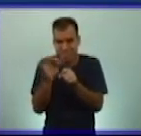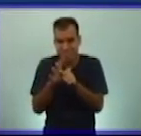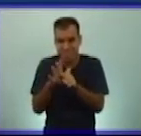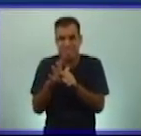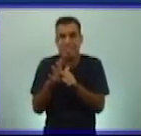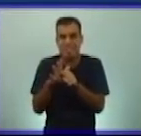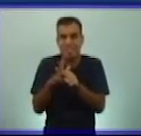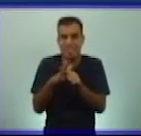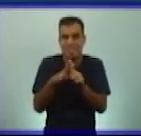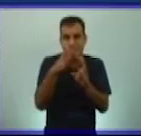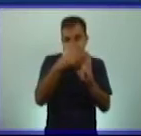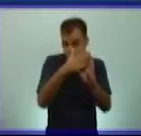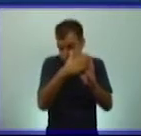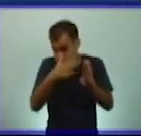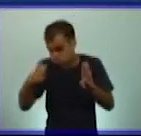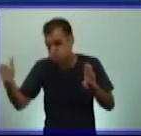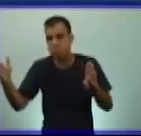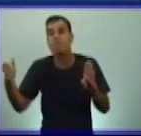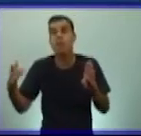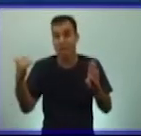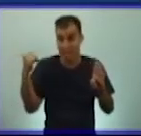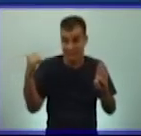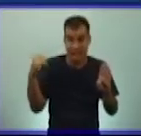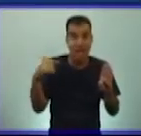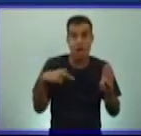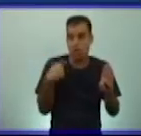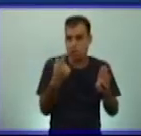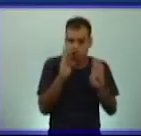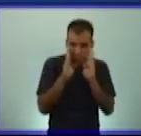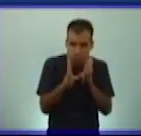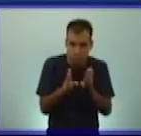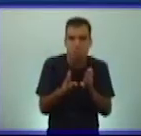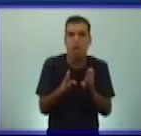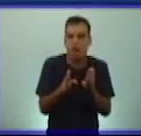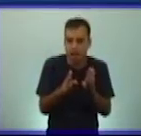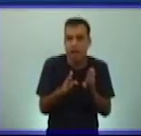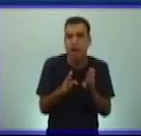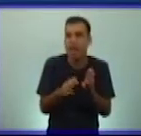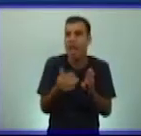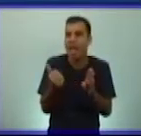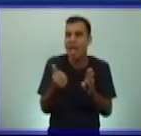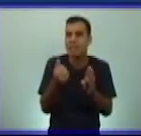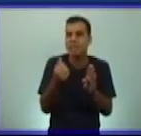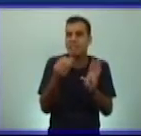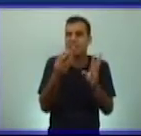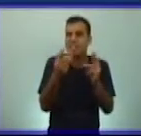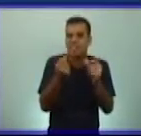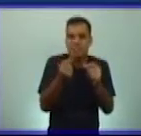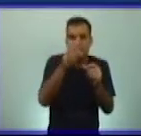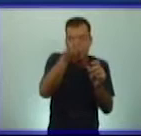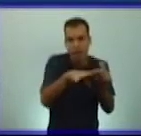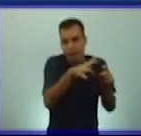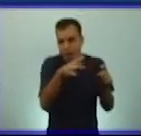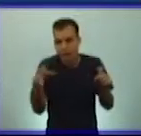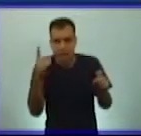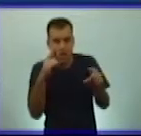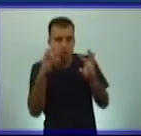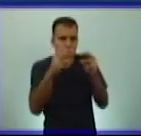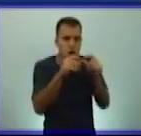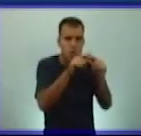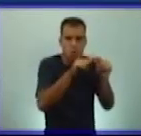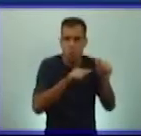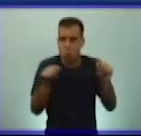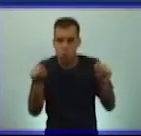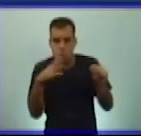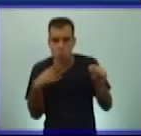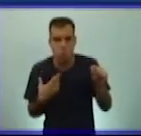En esta posición extrema nosotros fijamos nuestra atención, hablábamos del valor de la coordenada. En este caso, para esta posición la